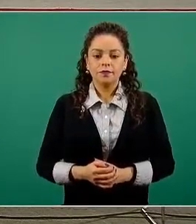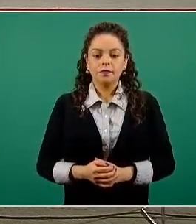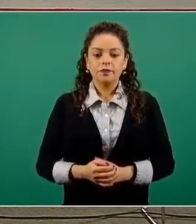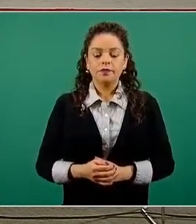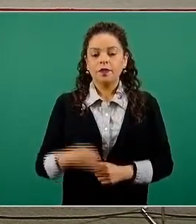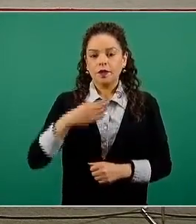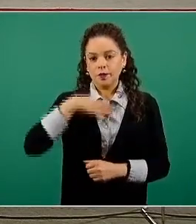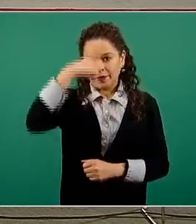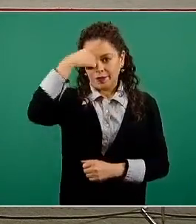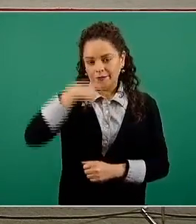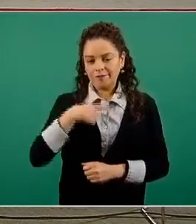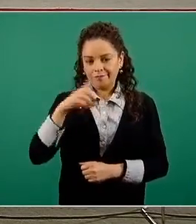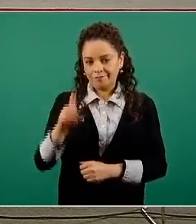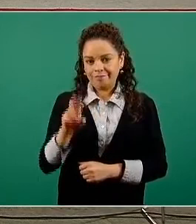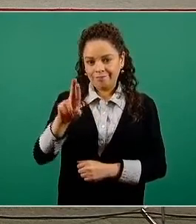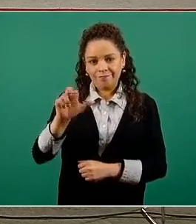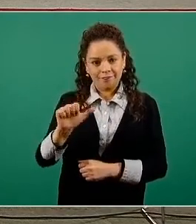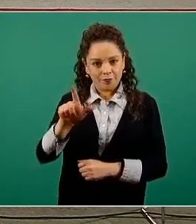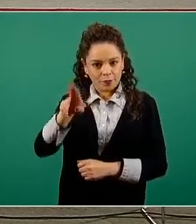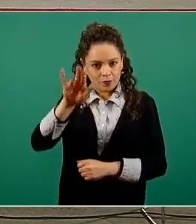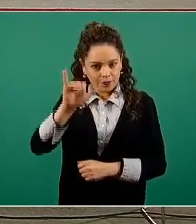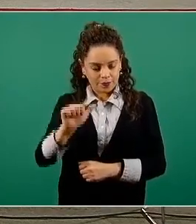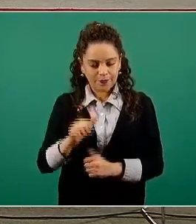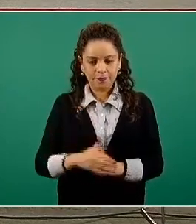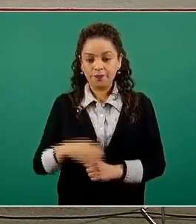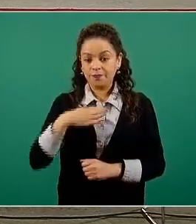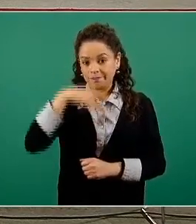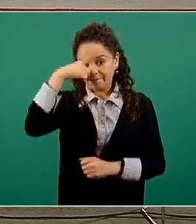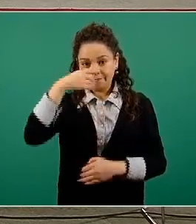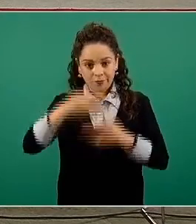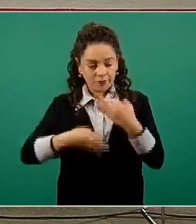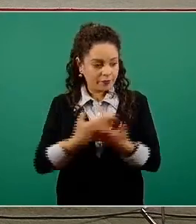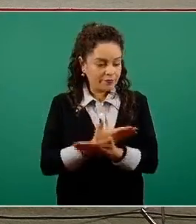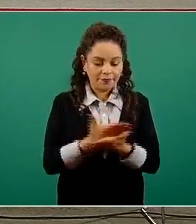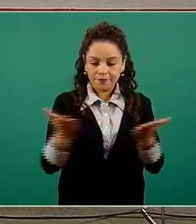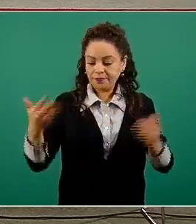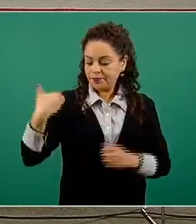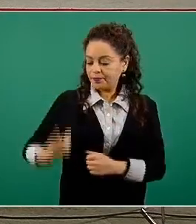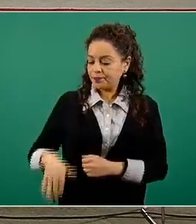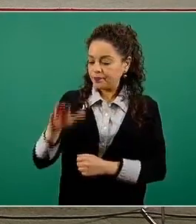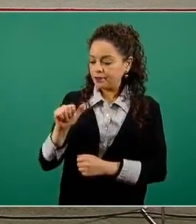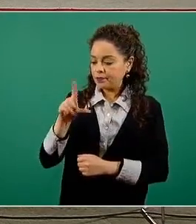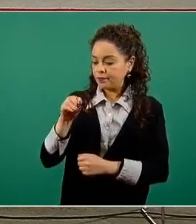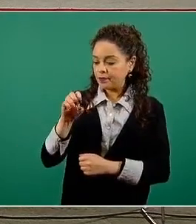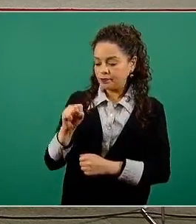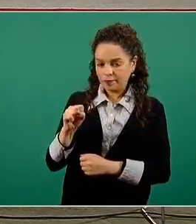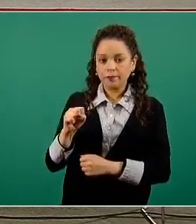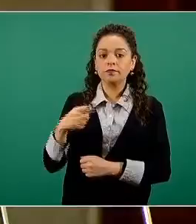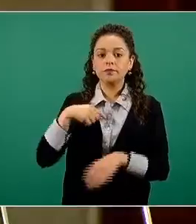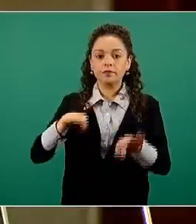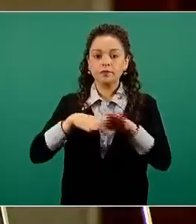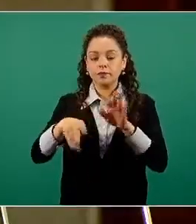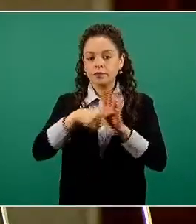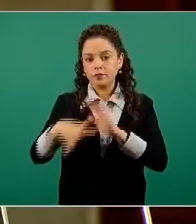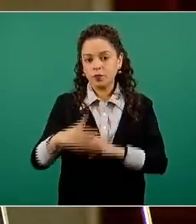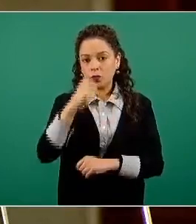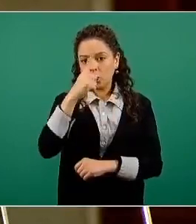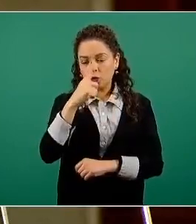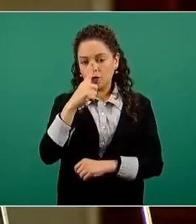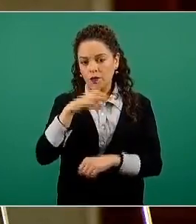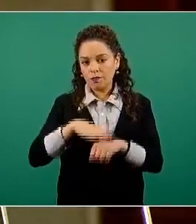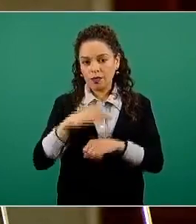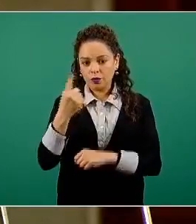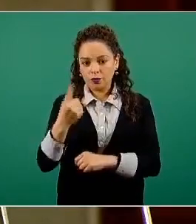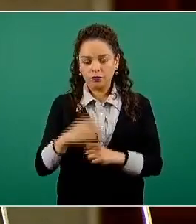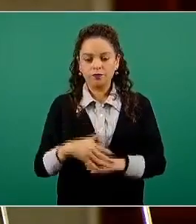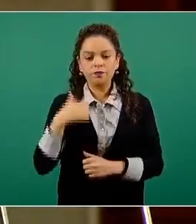Buenas noches, doctor Alomía. Buenas noches. Buenas noches a todos. Carlos Alvarado de Nueva Uno. Una pregunta, me gustaría saber su